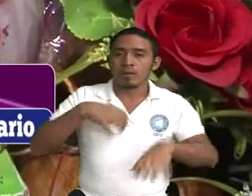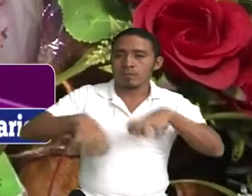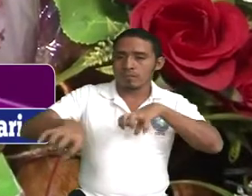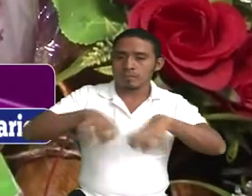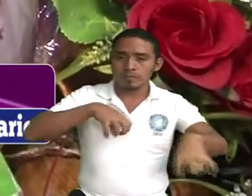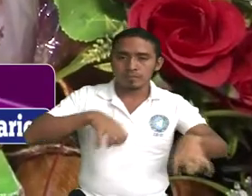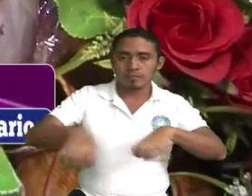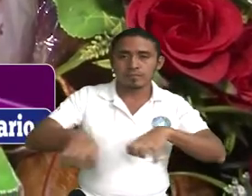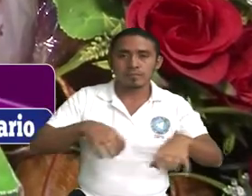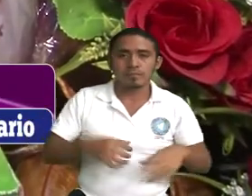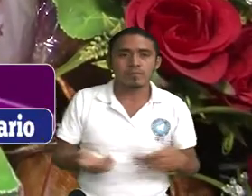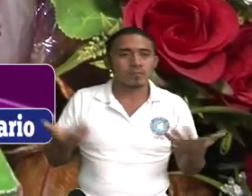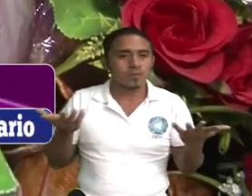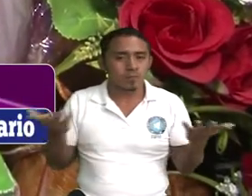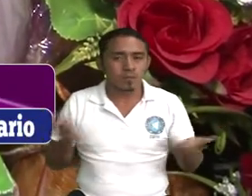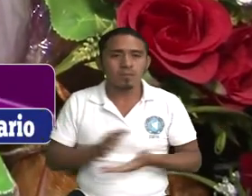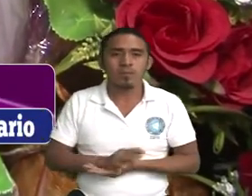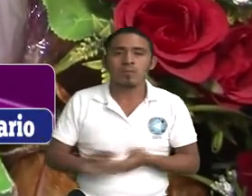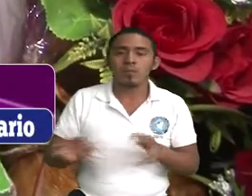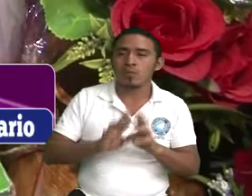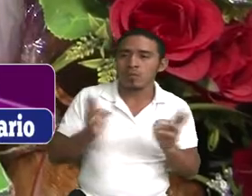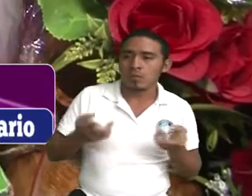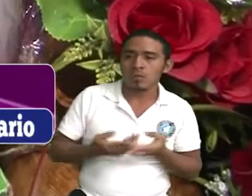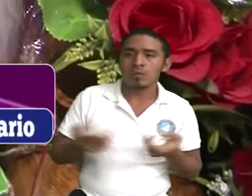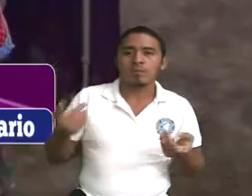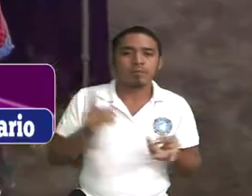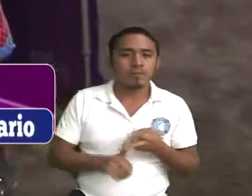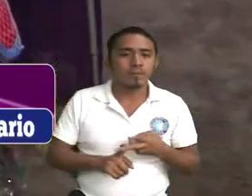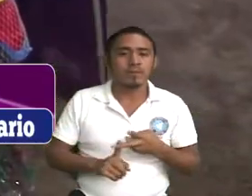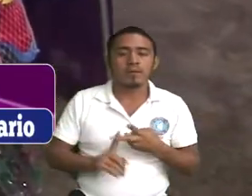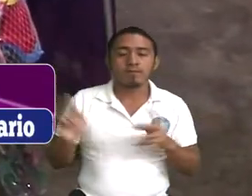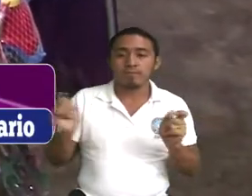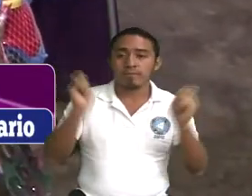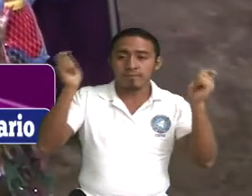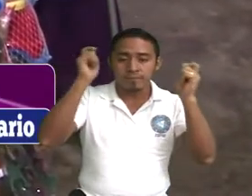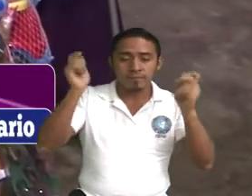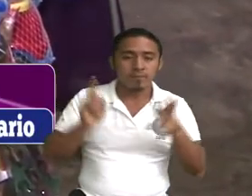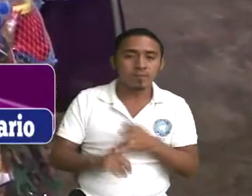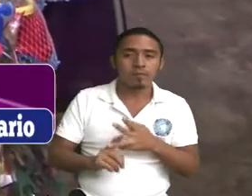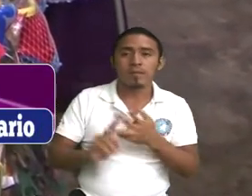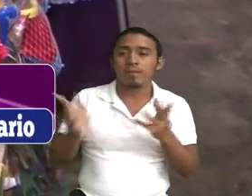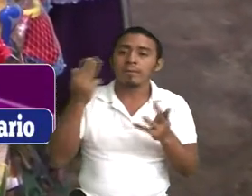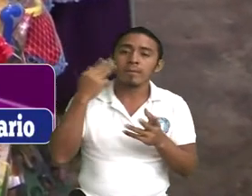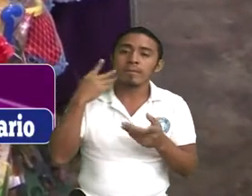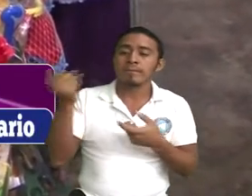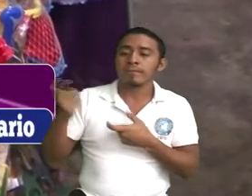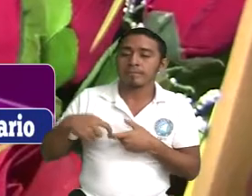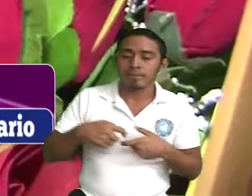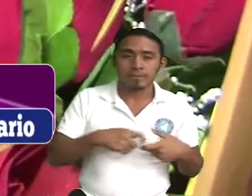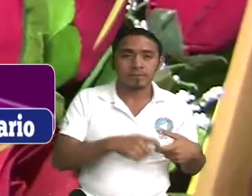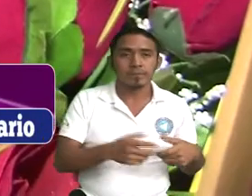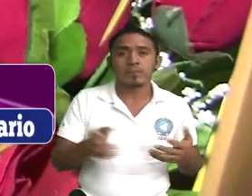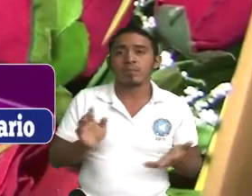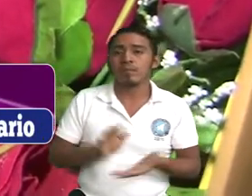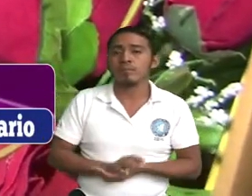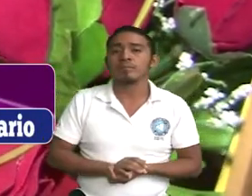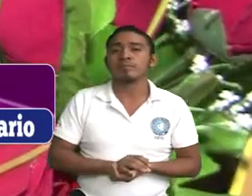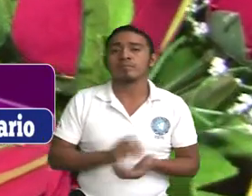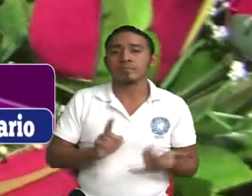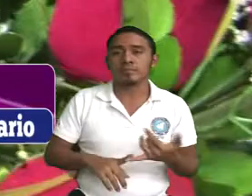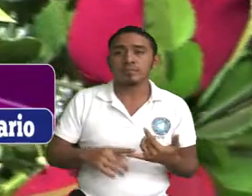actividades, haciendo los encuentros, las ferias, los festivales, con madres cooperativistas, con madres